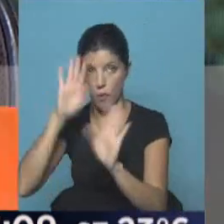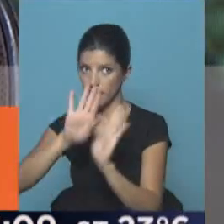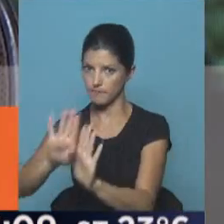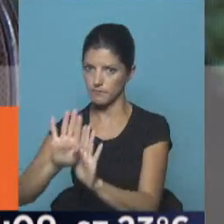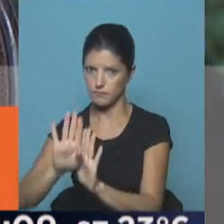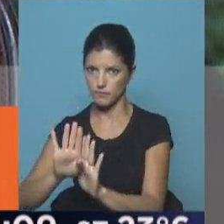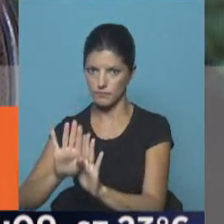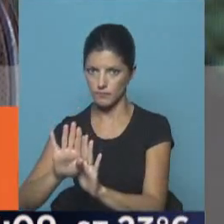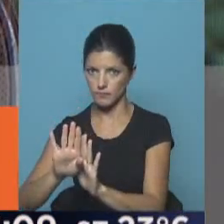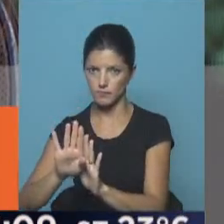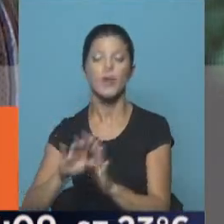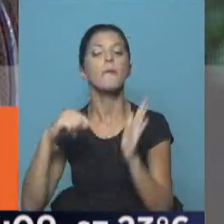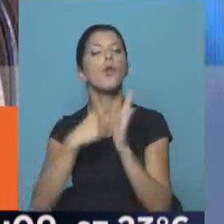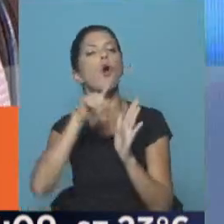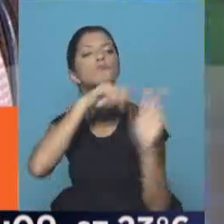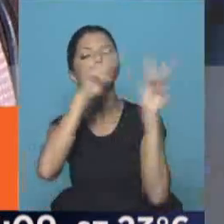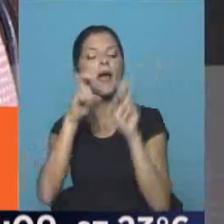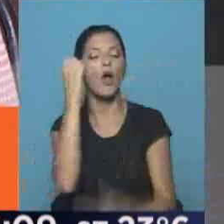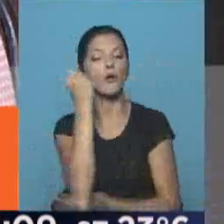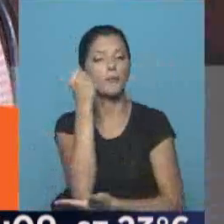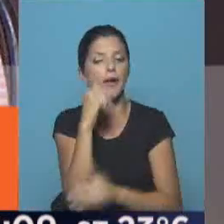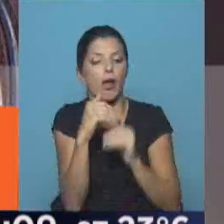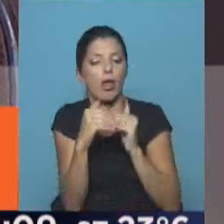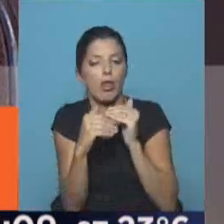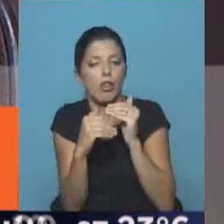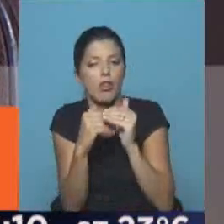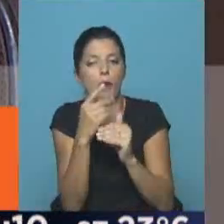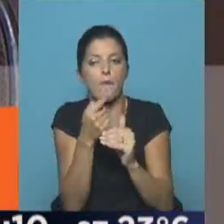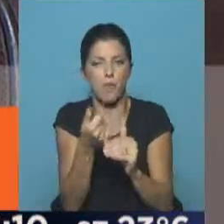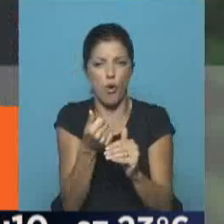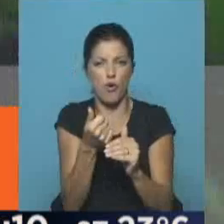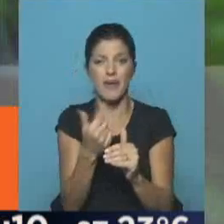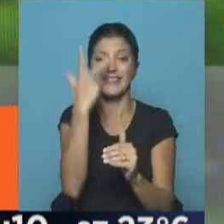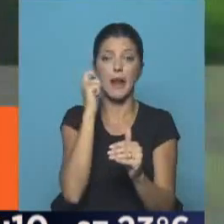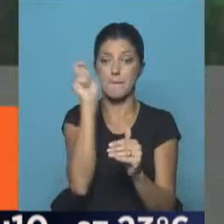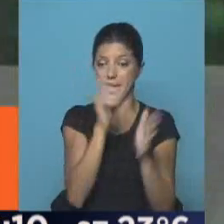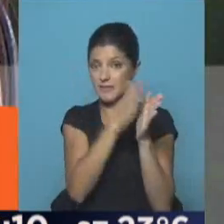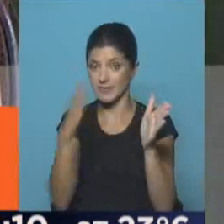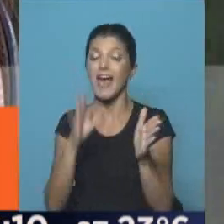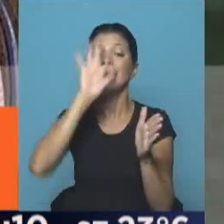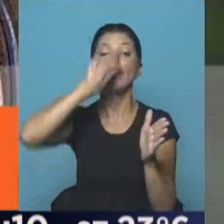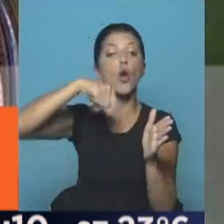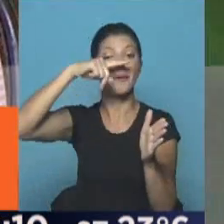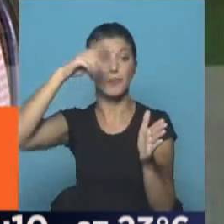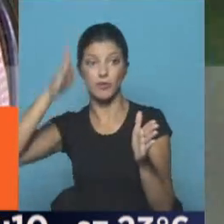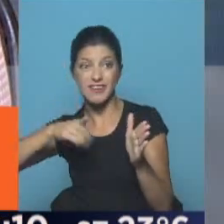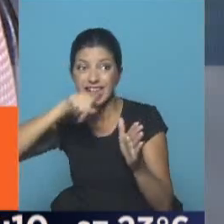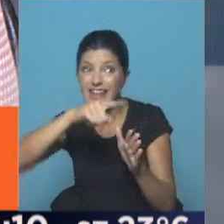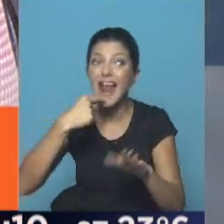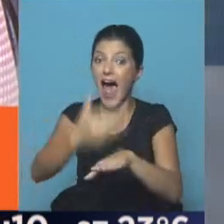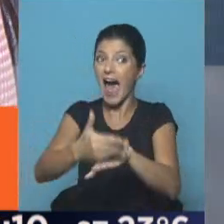es la economía. La economía crece poco, ha crecido en este trimestre un 0,7%, cuando él prometió